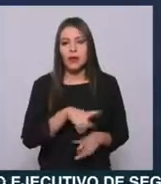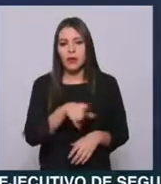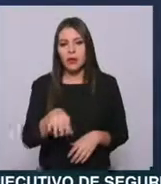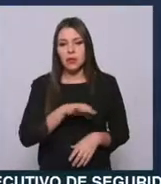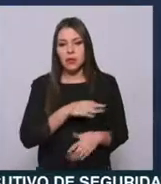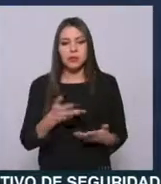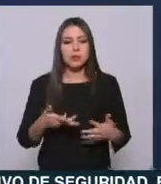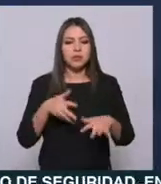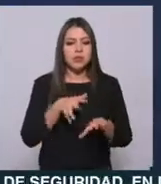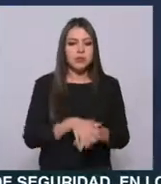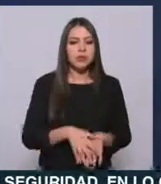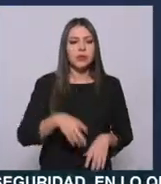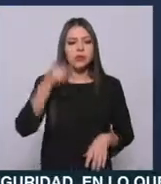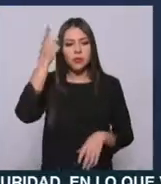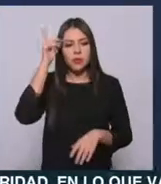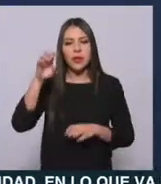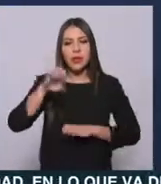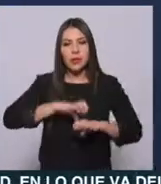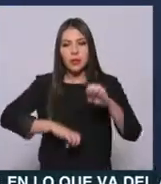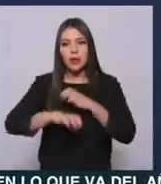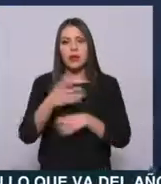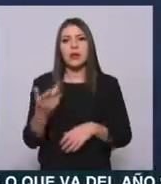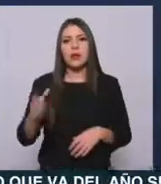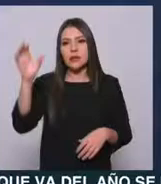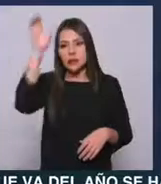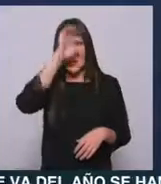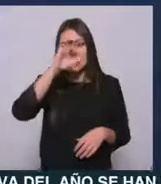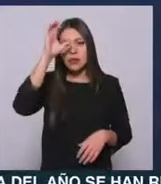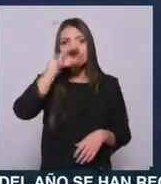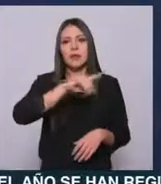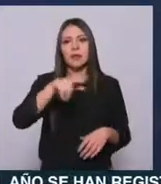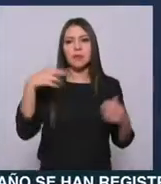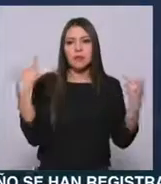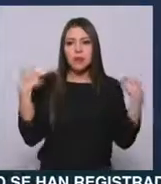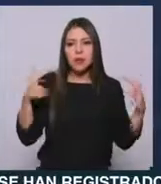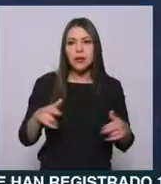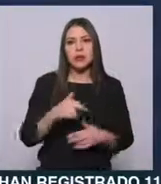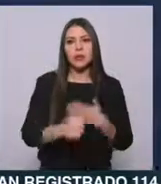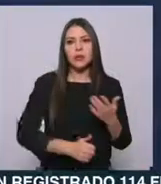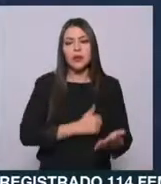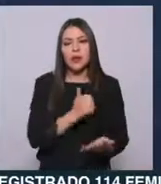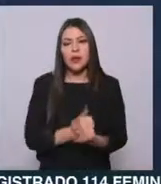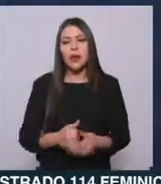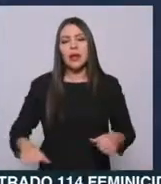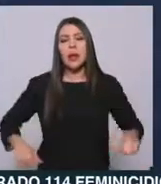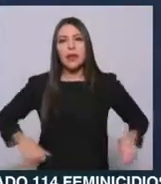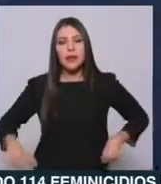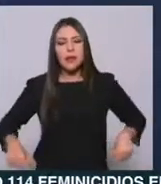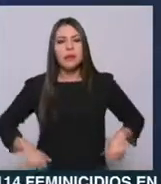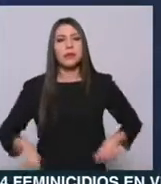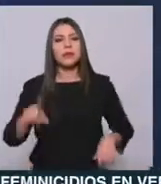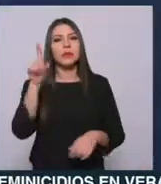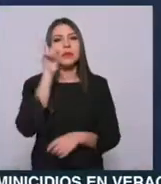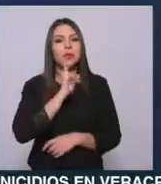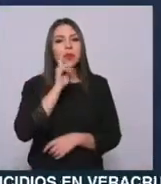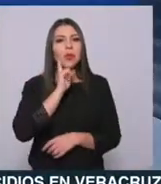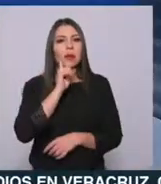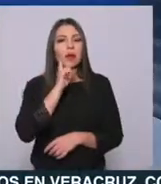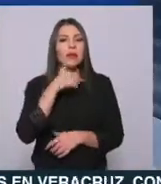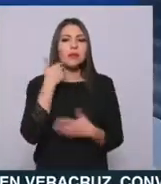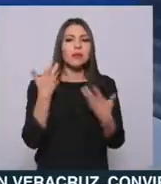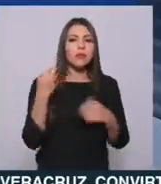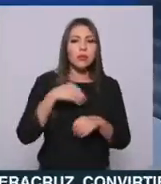desde empresarios, desde científicos, académicos, ciudadanos, activistas, mujeres emprendedoras,